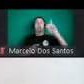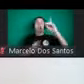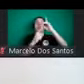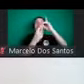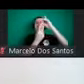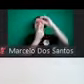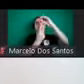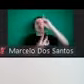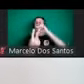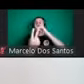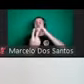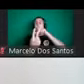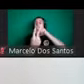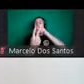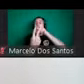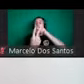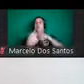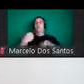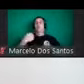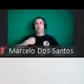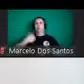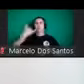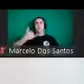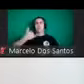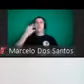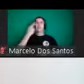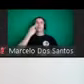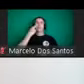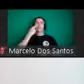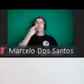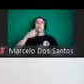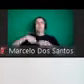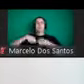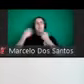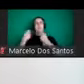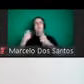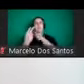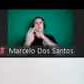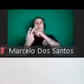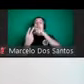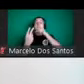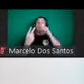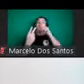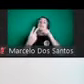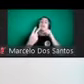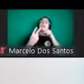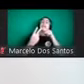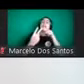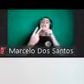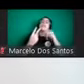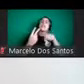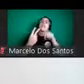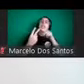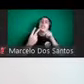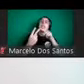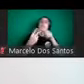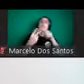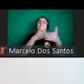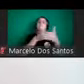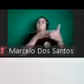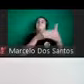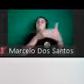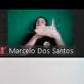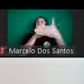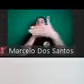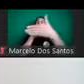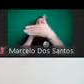limitaciones y las barreras del entorno. Entonces, en esa interacción está la discapacidad. ¿Y por